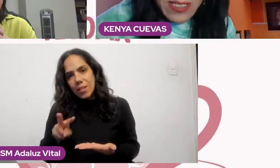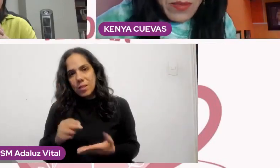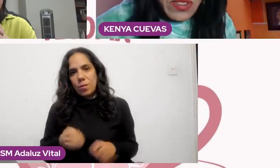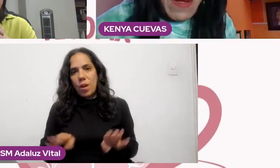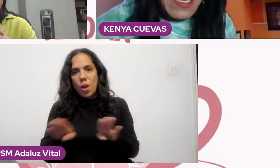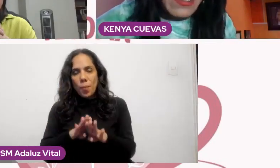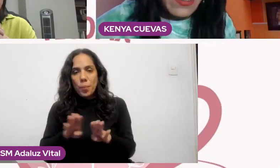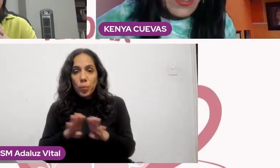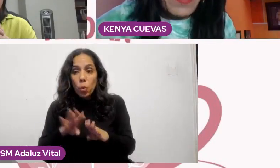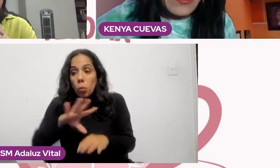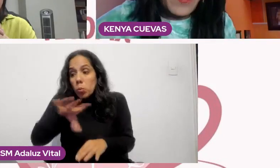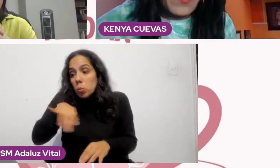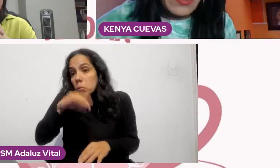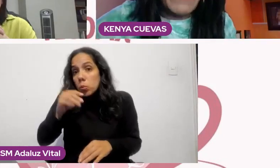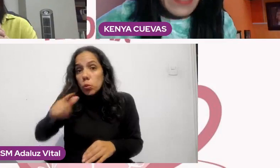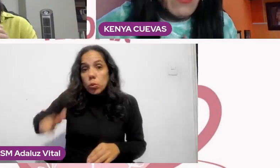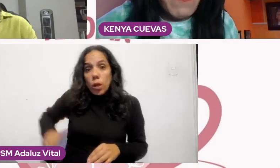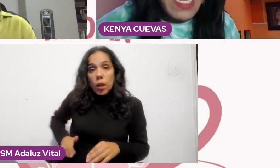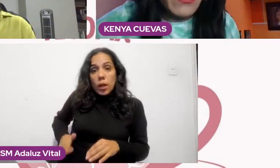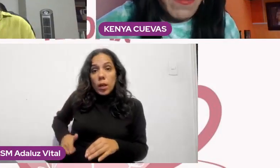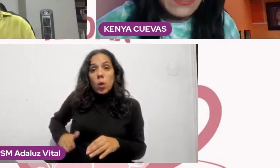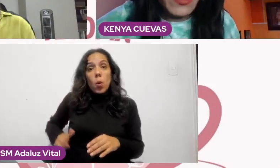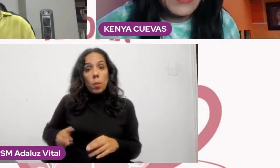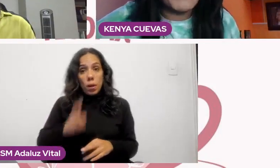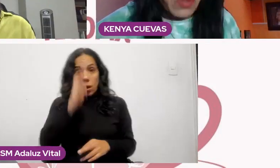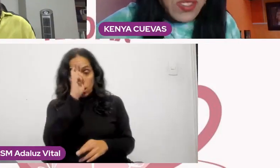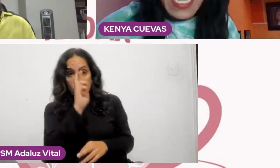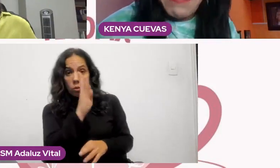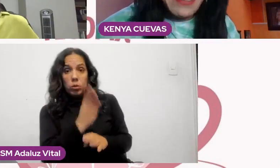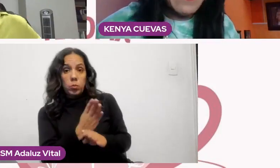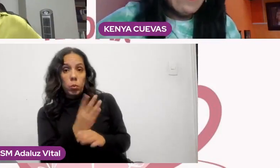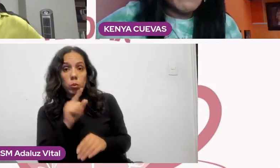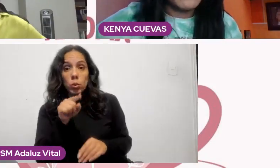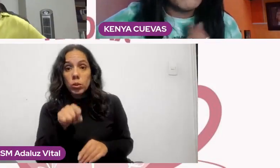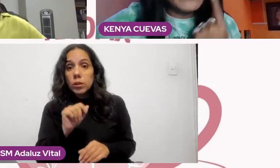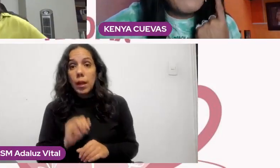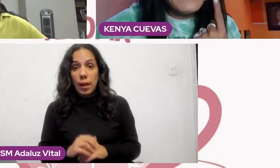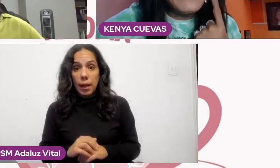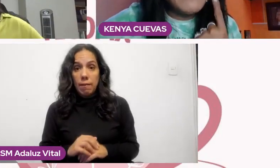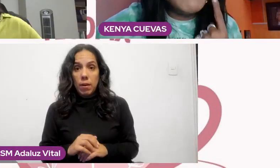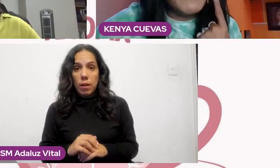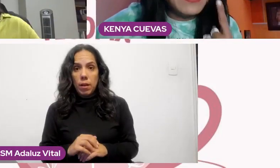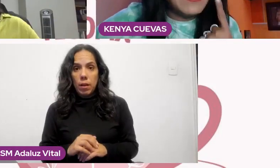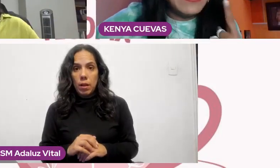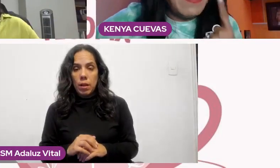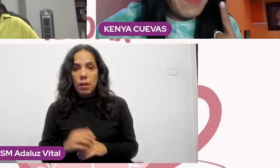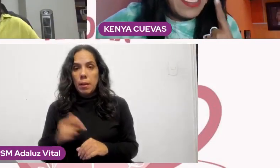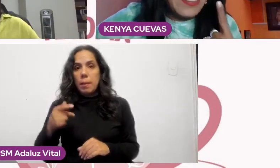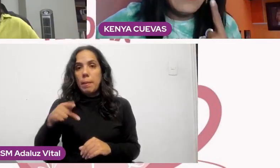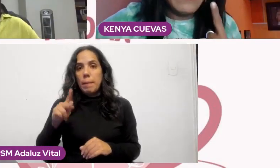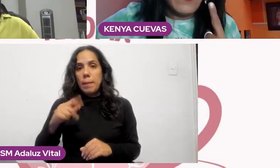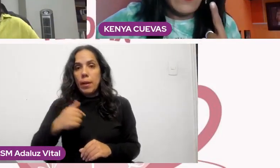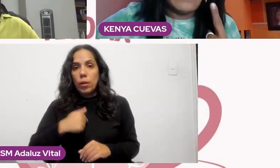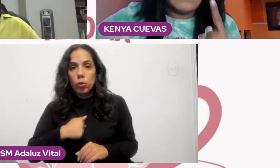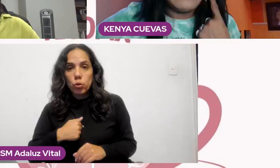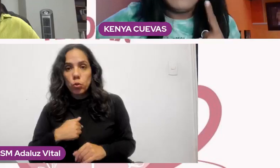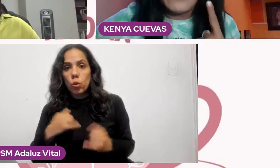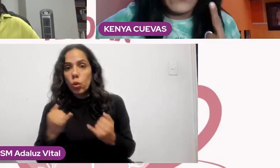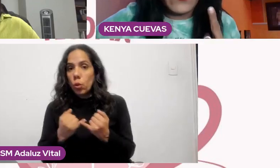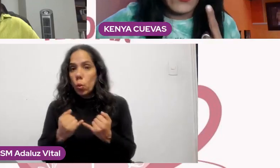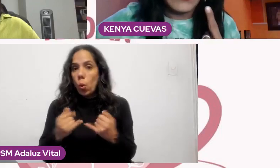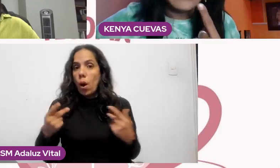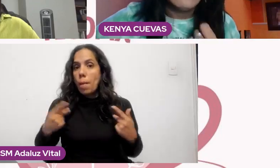se haga responsable de estos espacios, porque bien o mal yo me echo responsable como una víctima más de este país, ¿no? Y de